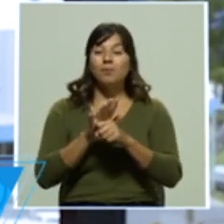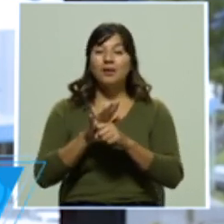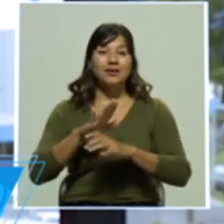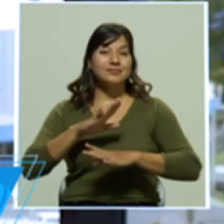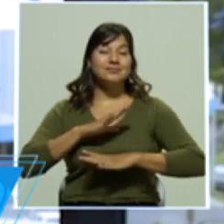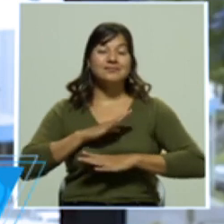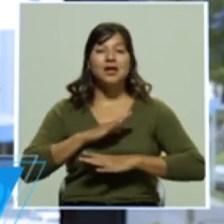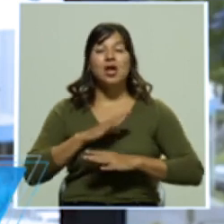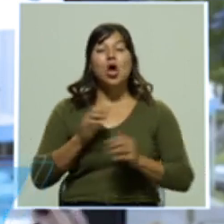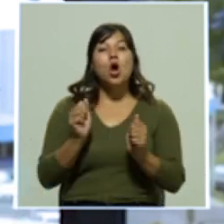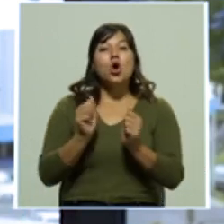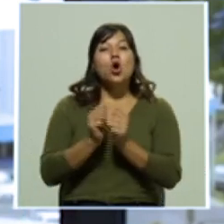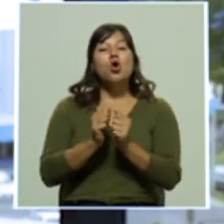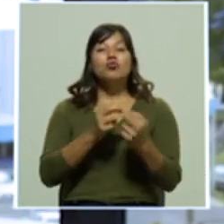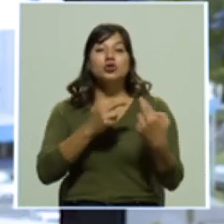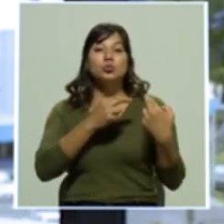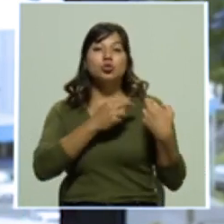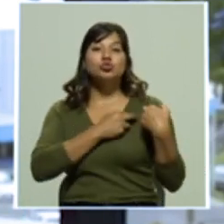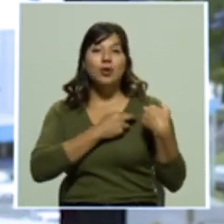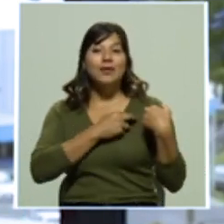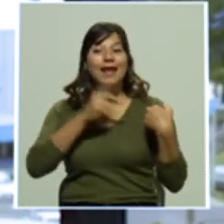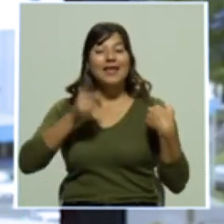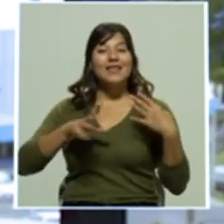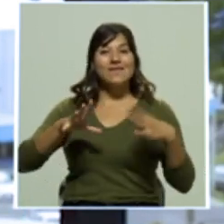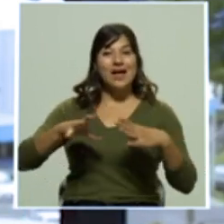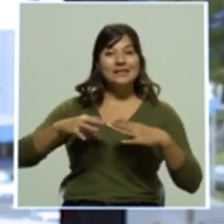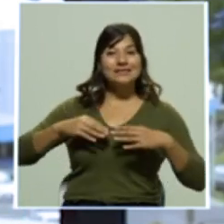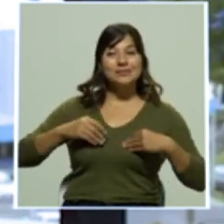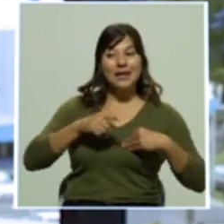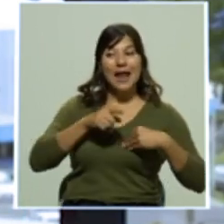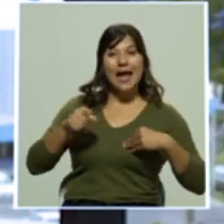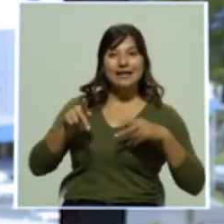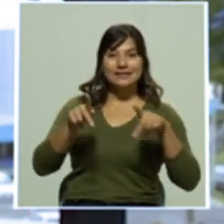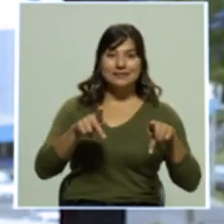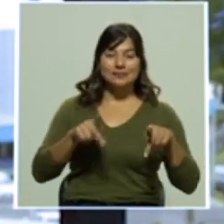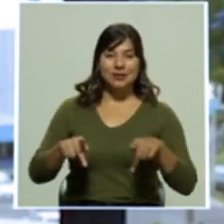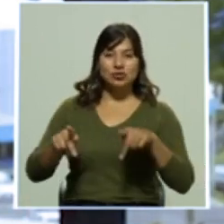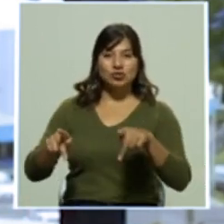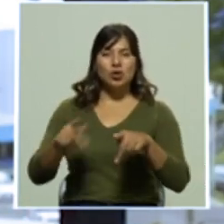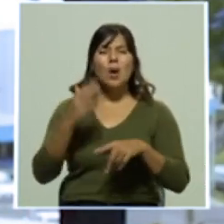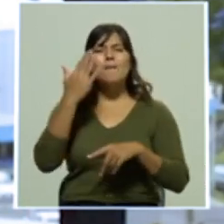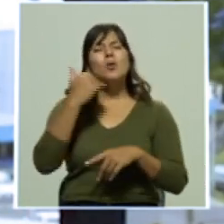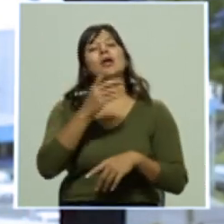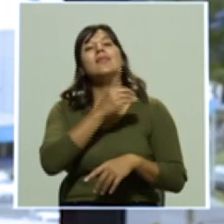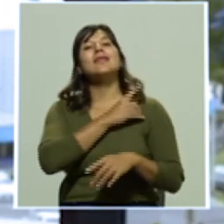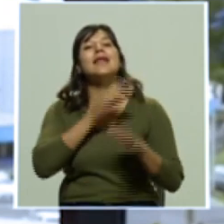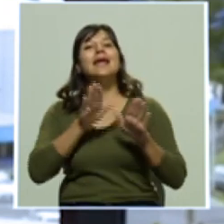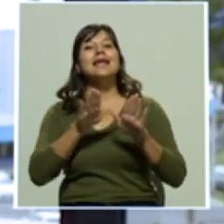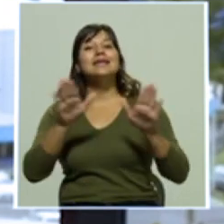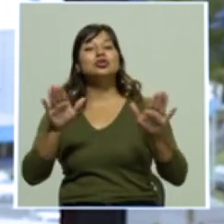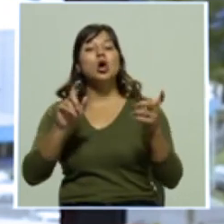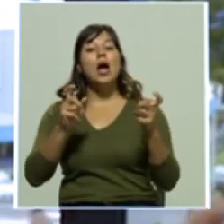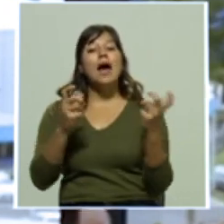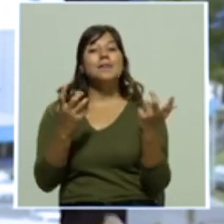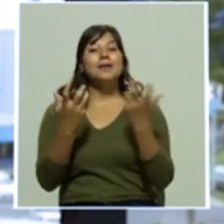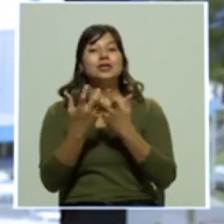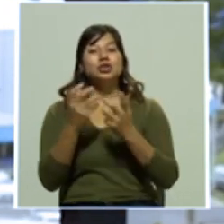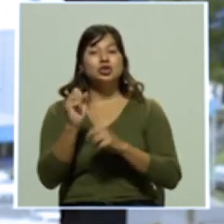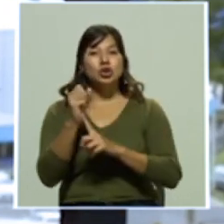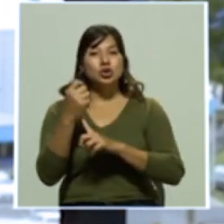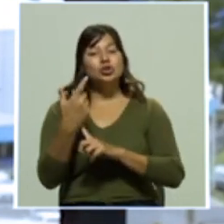obligación que tiene por ley de recibir a todas estas personas. Esto se debe a que la Dirección General de Adaptación Social mira todos los